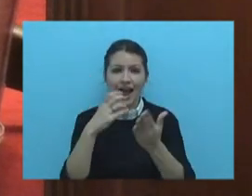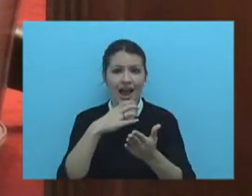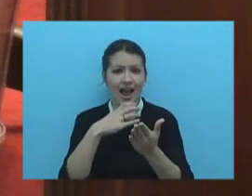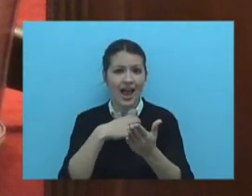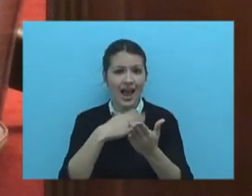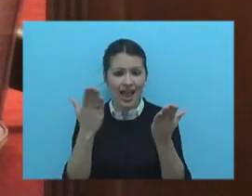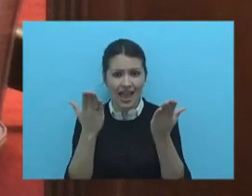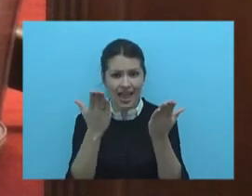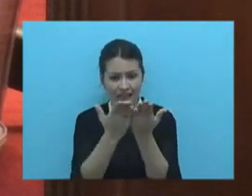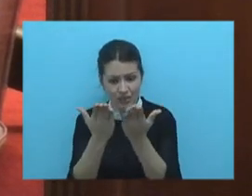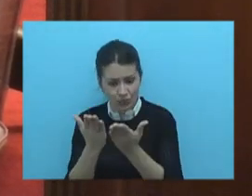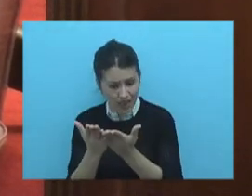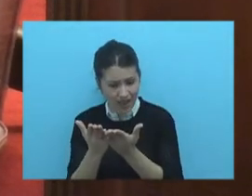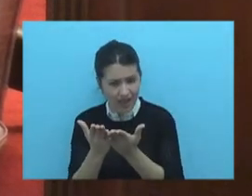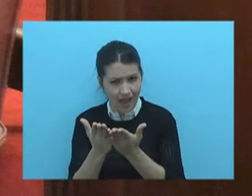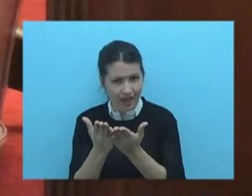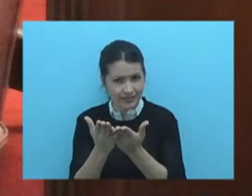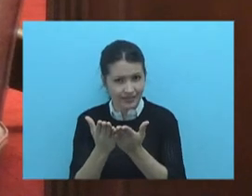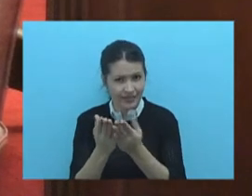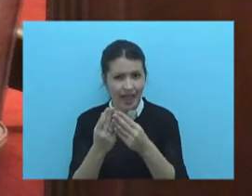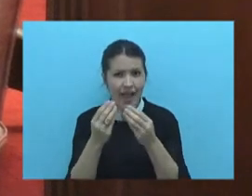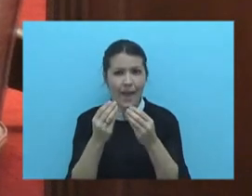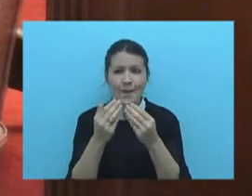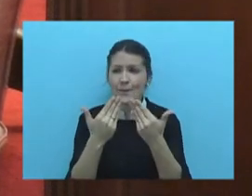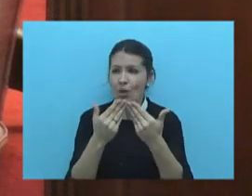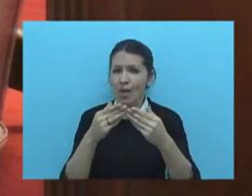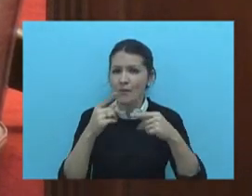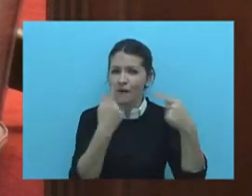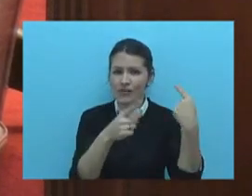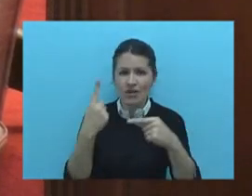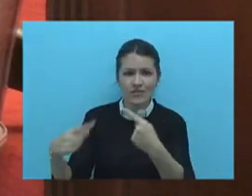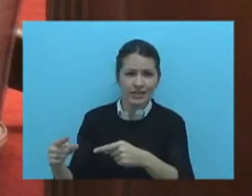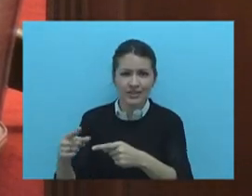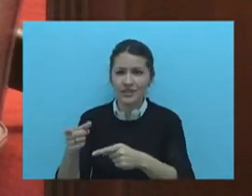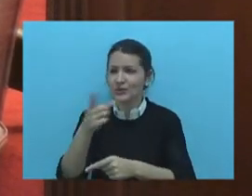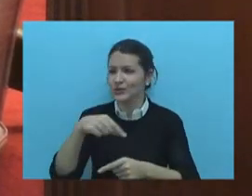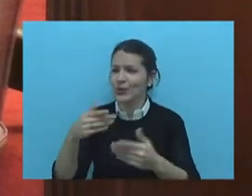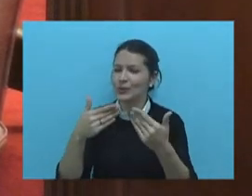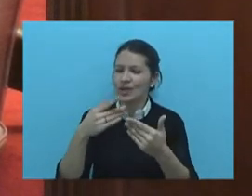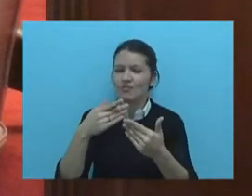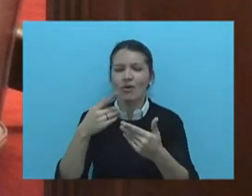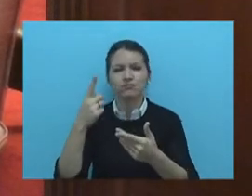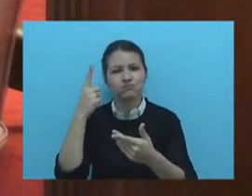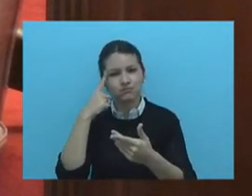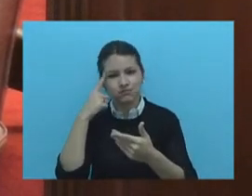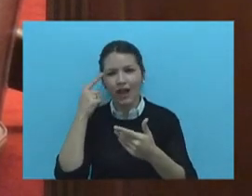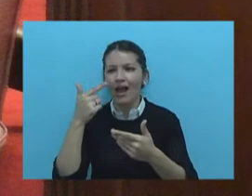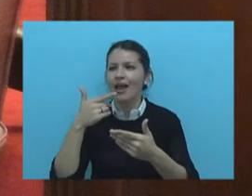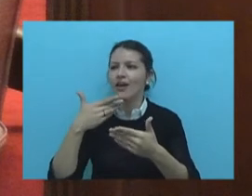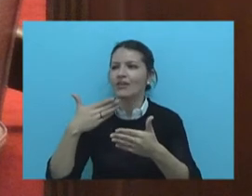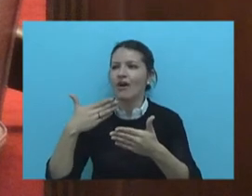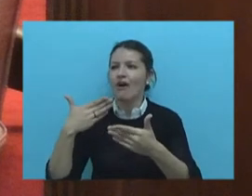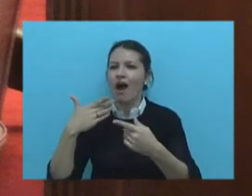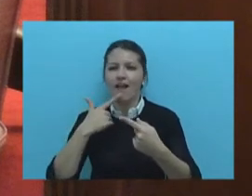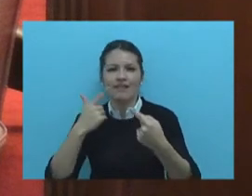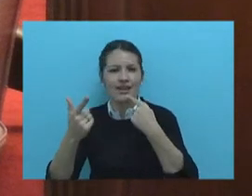para porque a través de las actividades podemos expresar nuestras inquietudes y deseos y nos permite relacionarnos